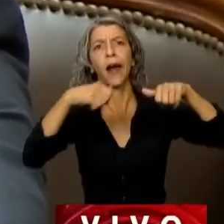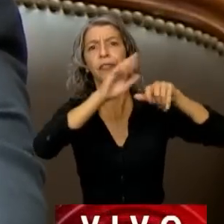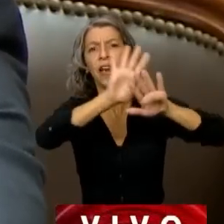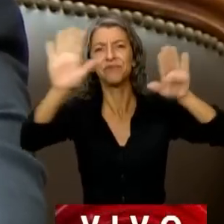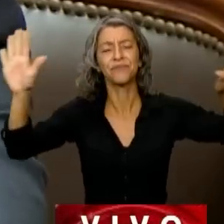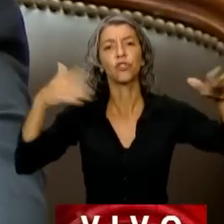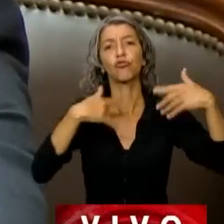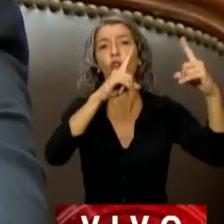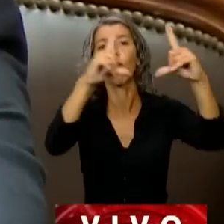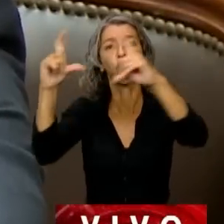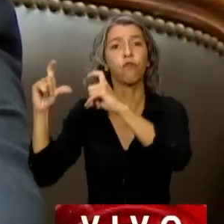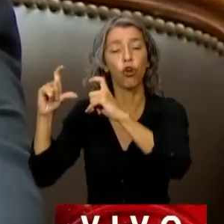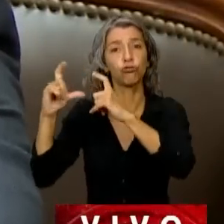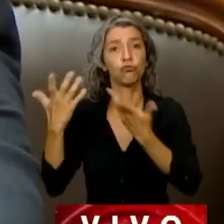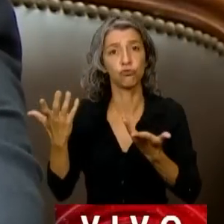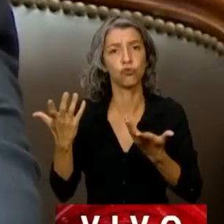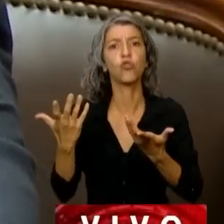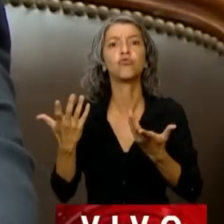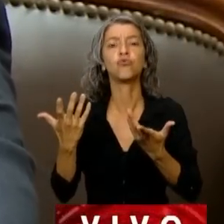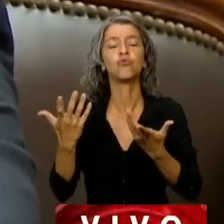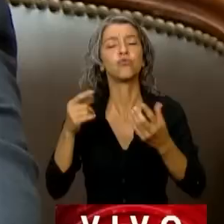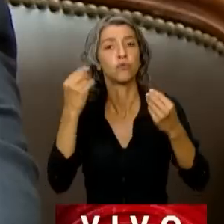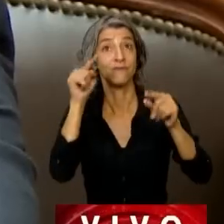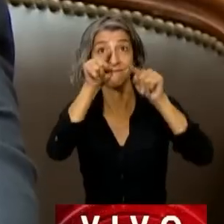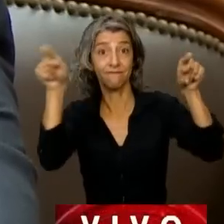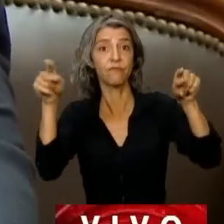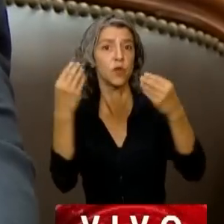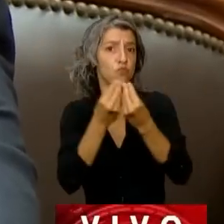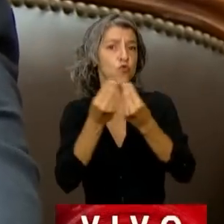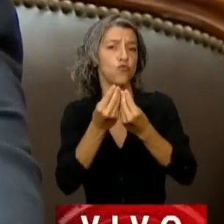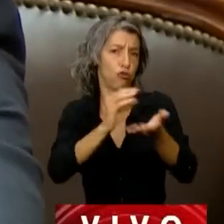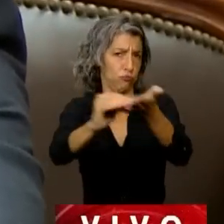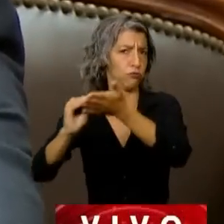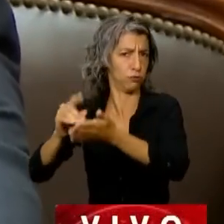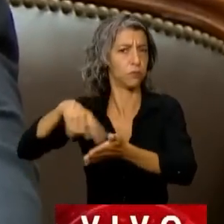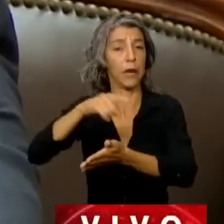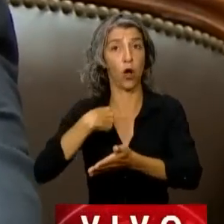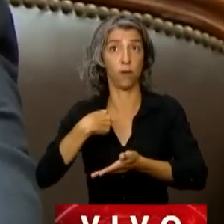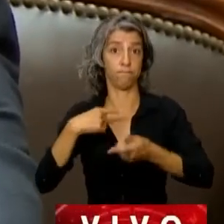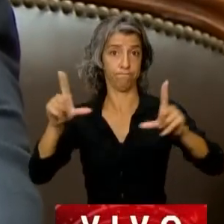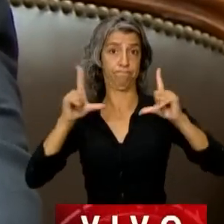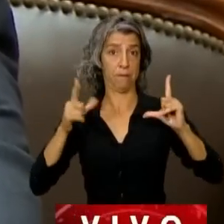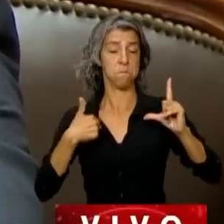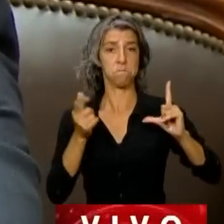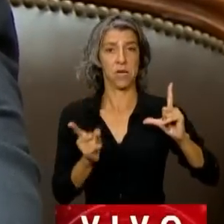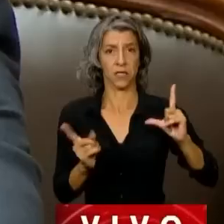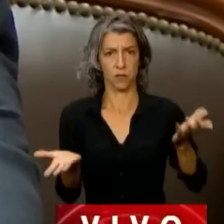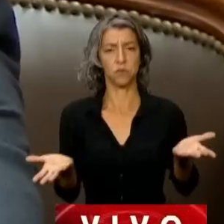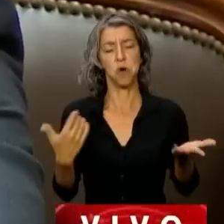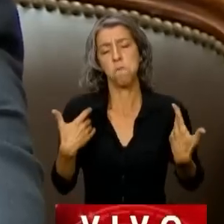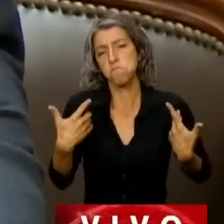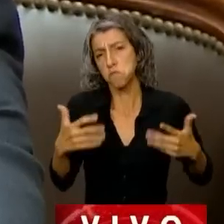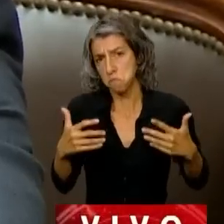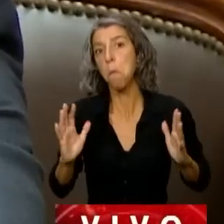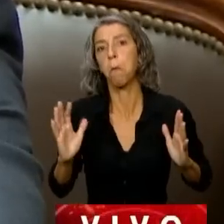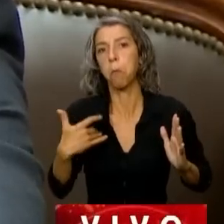las fotos de muchos legisladores. En el caso de mi foto personal le diría que casi es un tema menor, pero está afectado, por